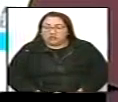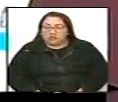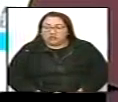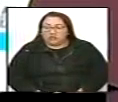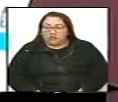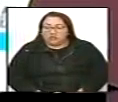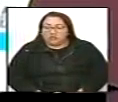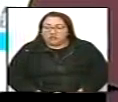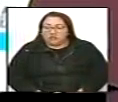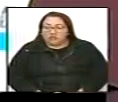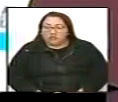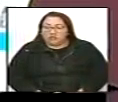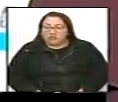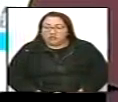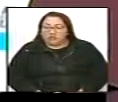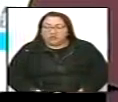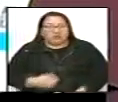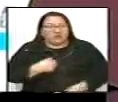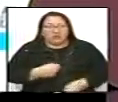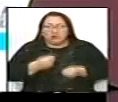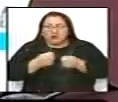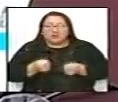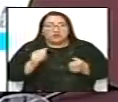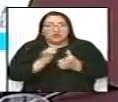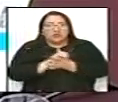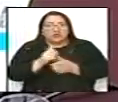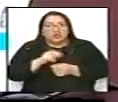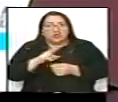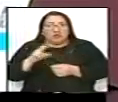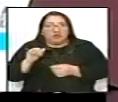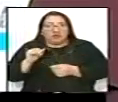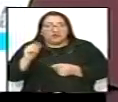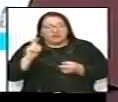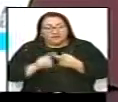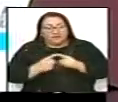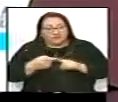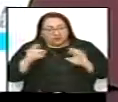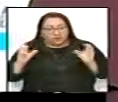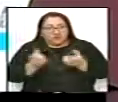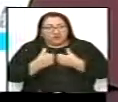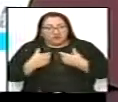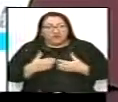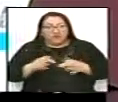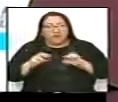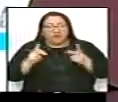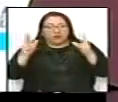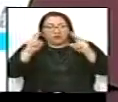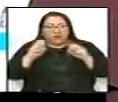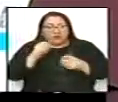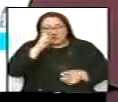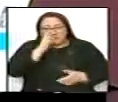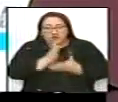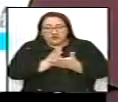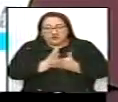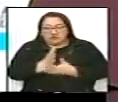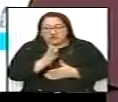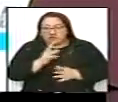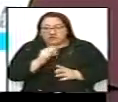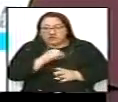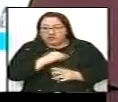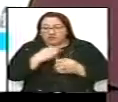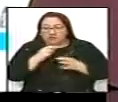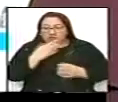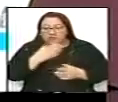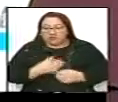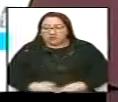y nosotros insistimos en que al señor Chávarri desde el Congreso se le permite una investigación seria y a fondo en el Ministerio